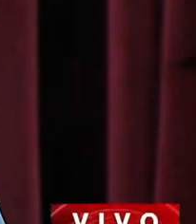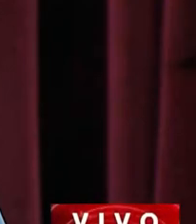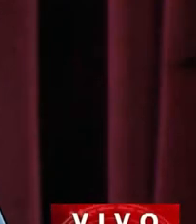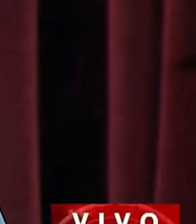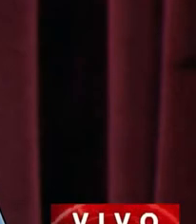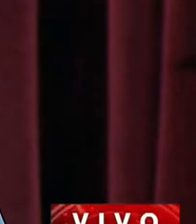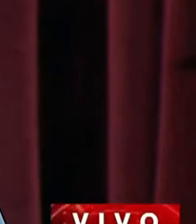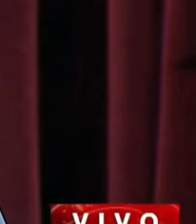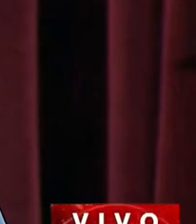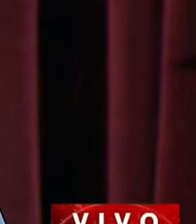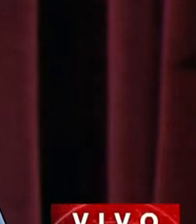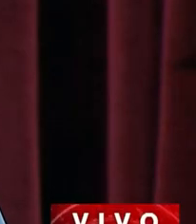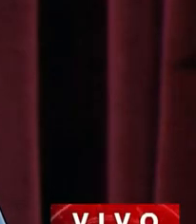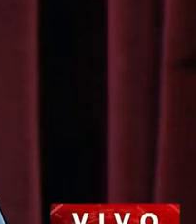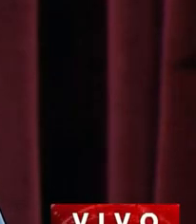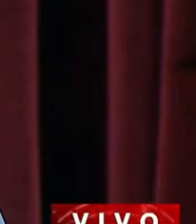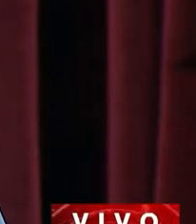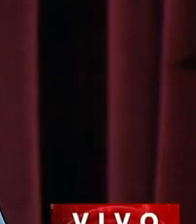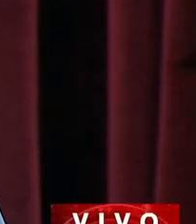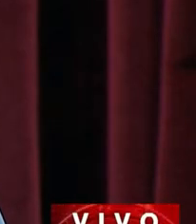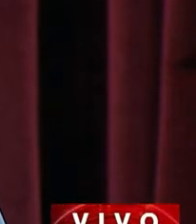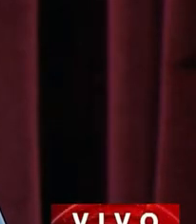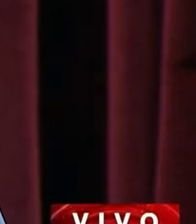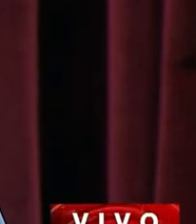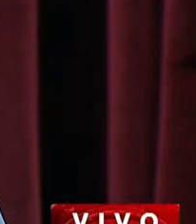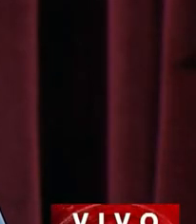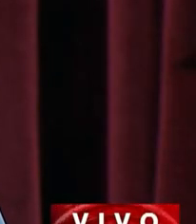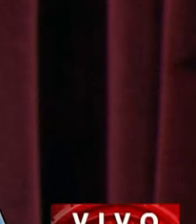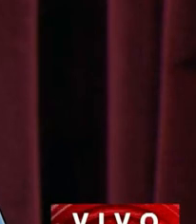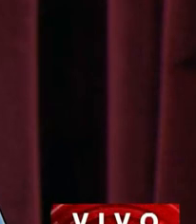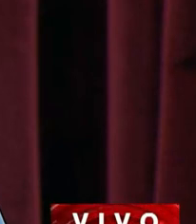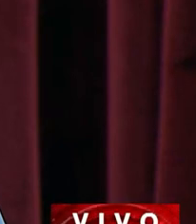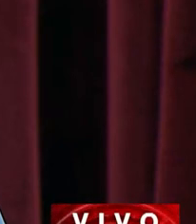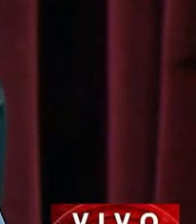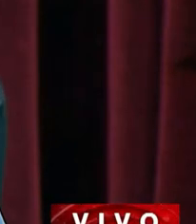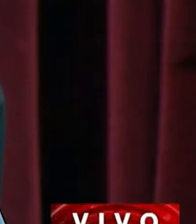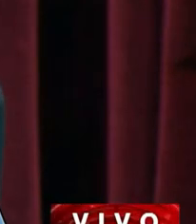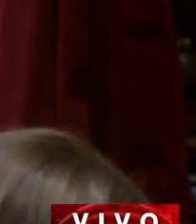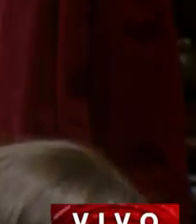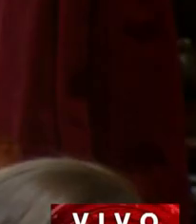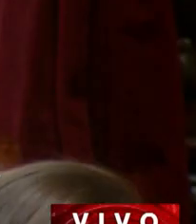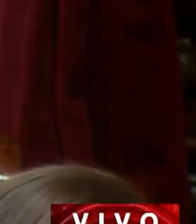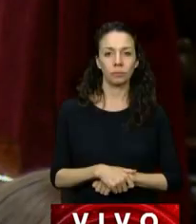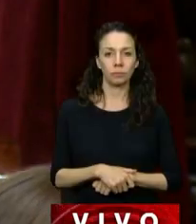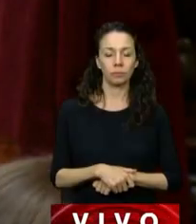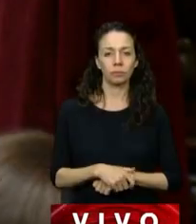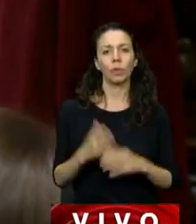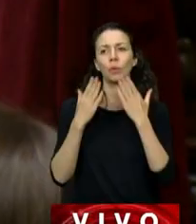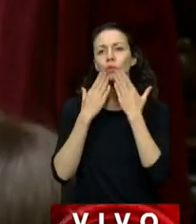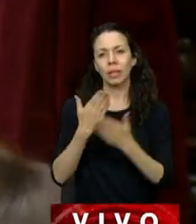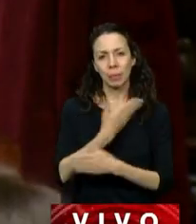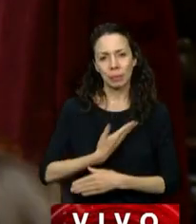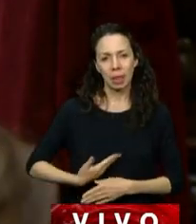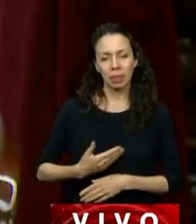En uso de la palabra, el diputado por la provincia de Córdoba, Héctor Baldassi. Gracias,